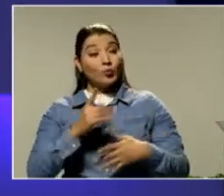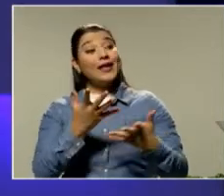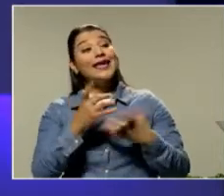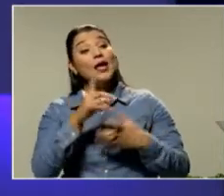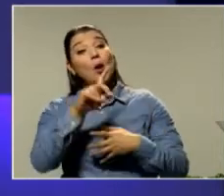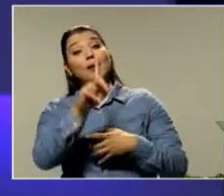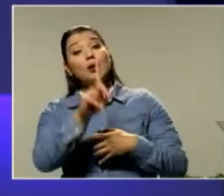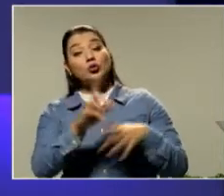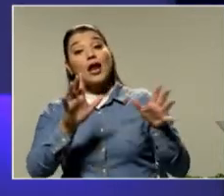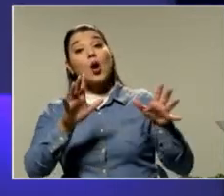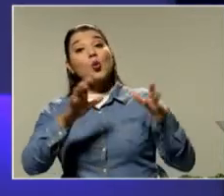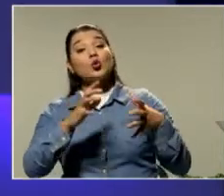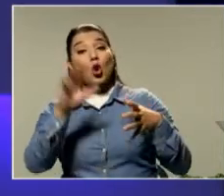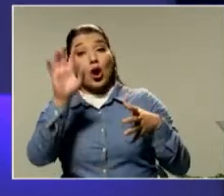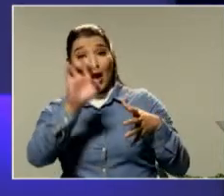acaba,